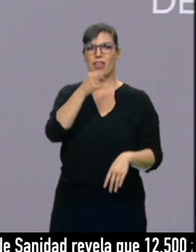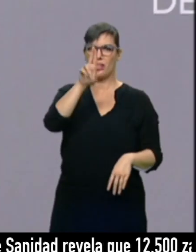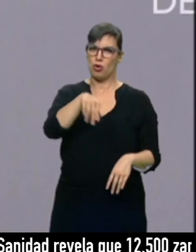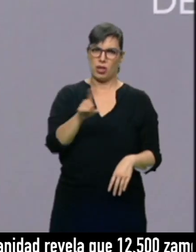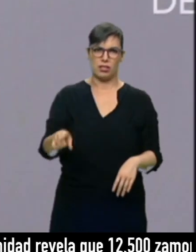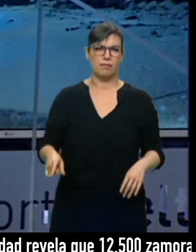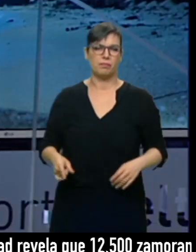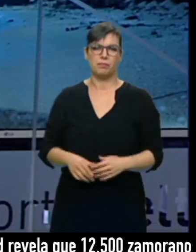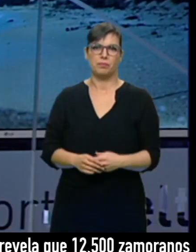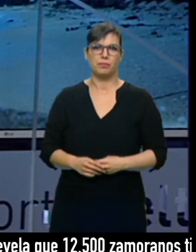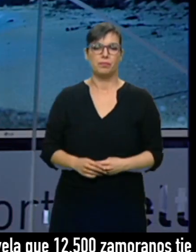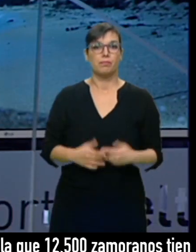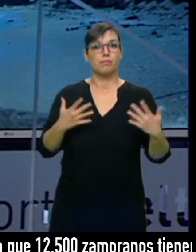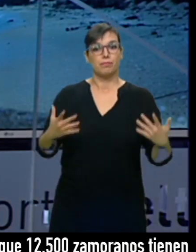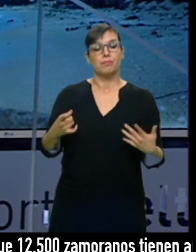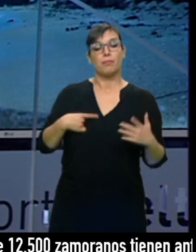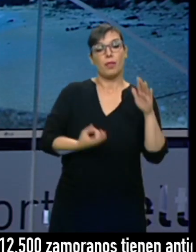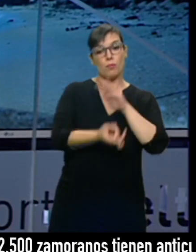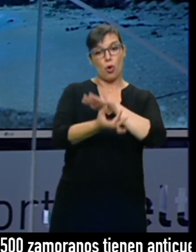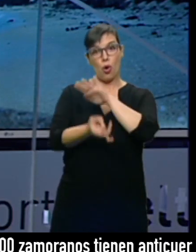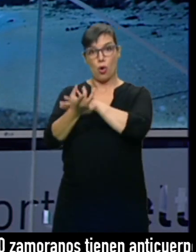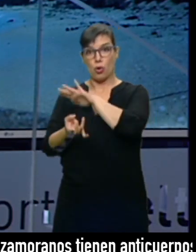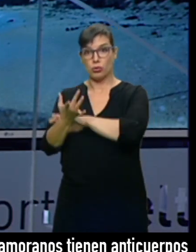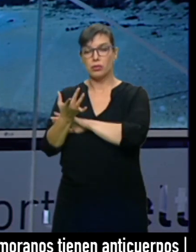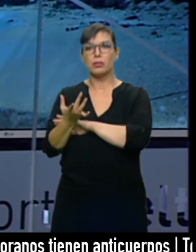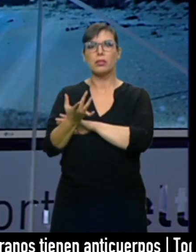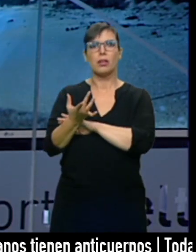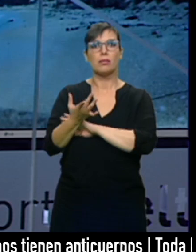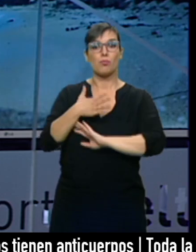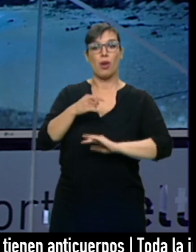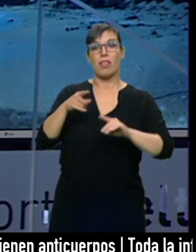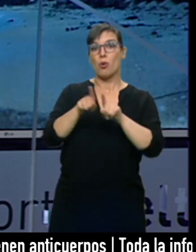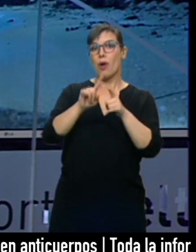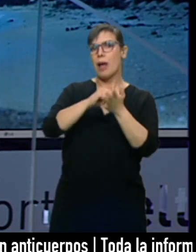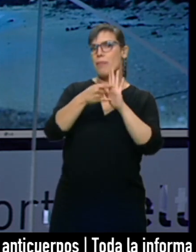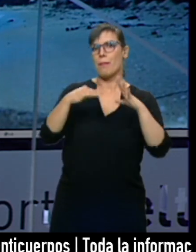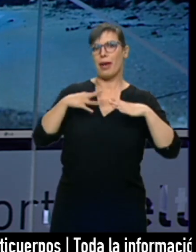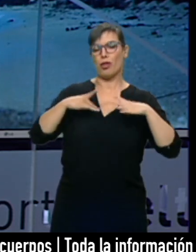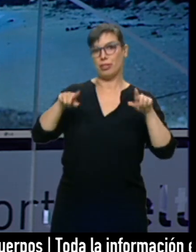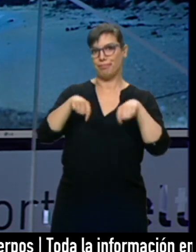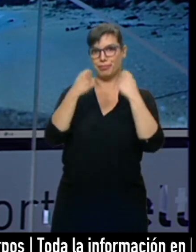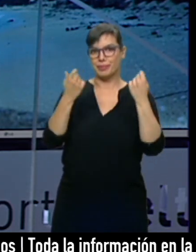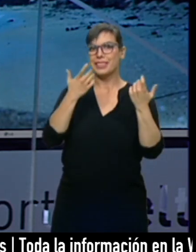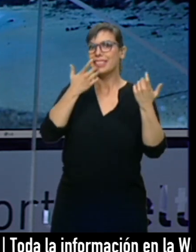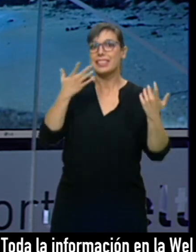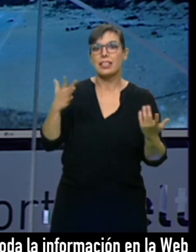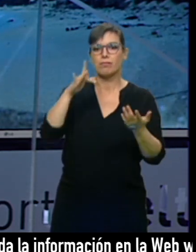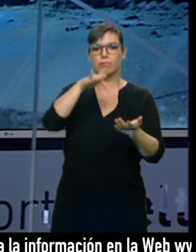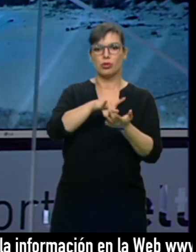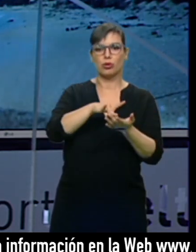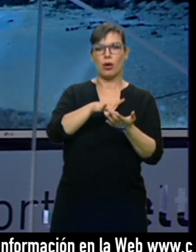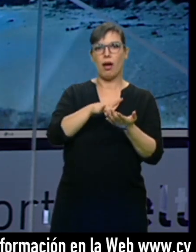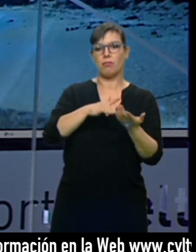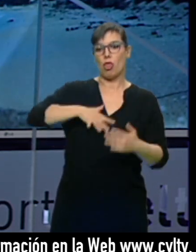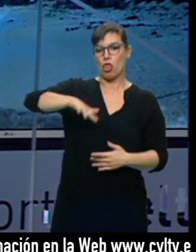decisiones. Bueno, pues esos brotes pueden dar al traste con los planes de las vacaciones. ¿Qué pasaría si estamos en una zona en la que se detecta